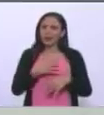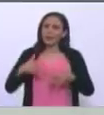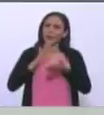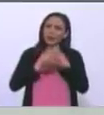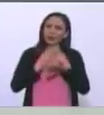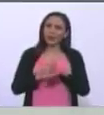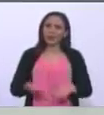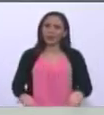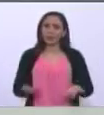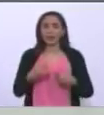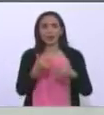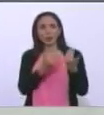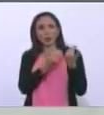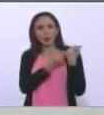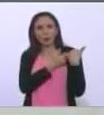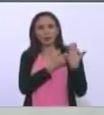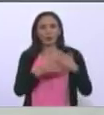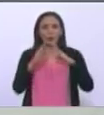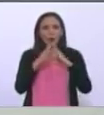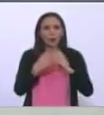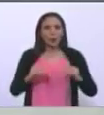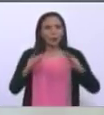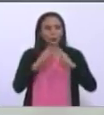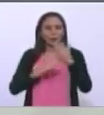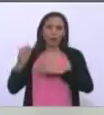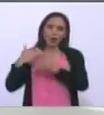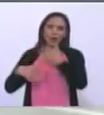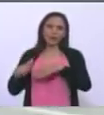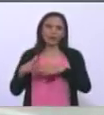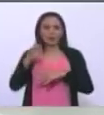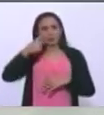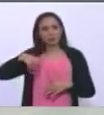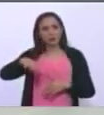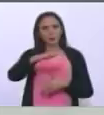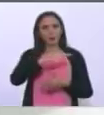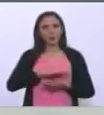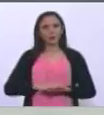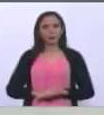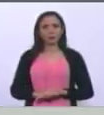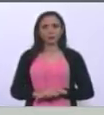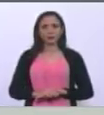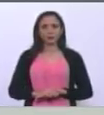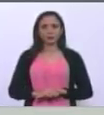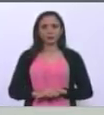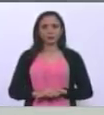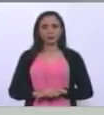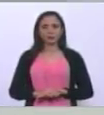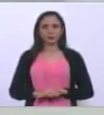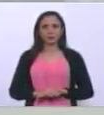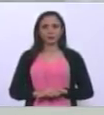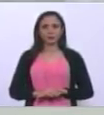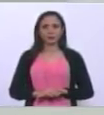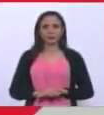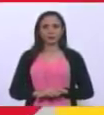asegurarla, así como la estabilidad que teníamos comprometidos con todo el bien de todos.